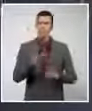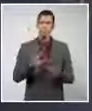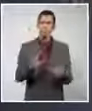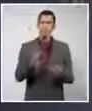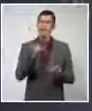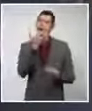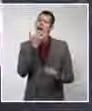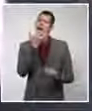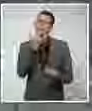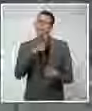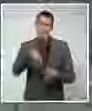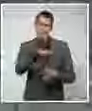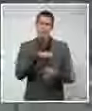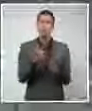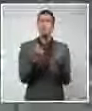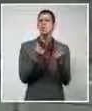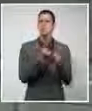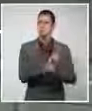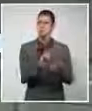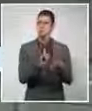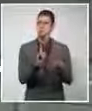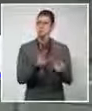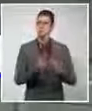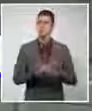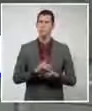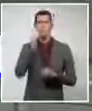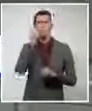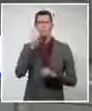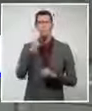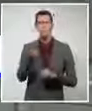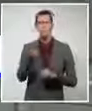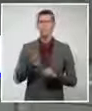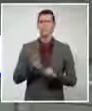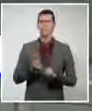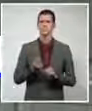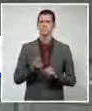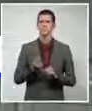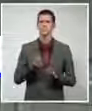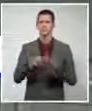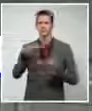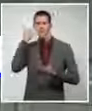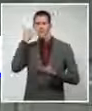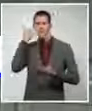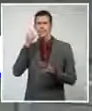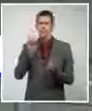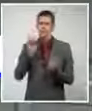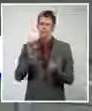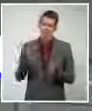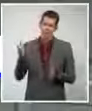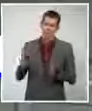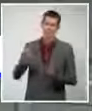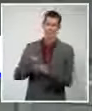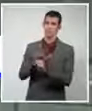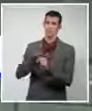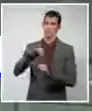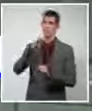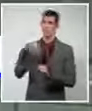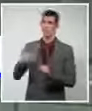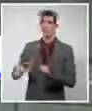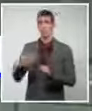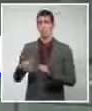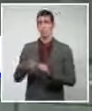a los saldos de dichas cuentas. Como parte del apoyo que Etexa lanza al enfrentamiento de la pandemia de la COVID, Etexa